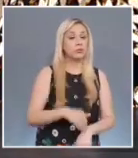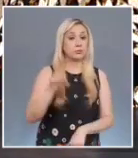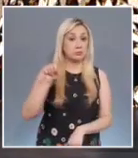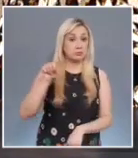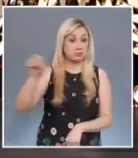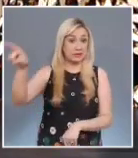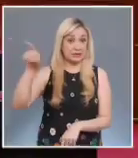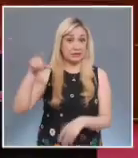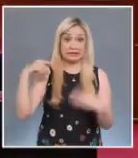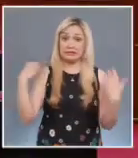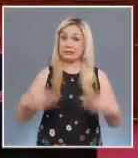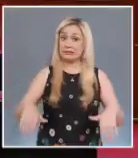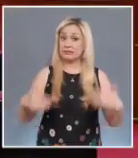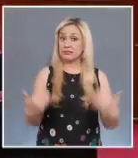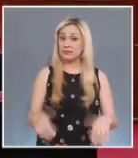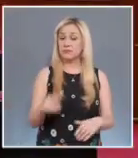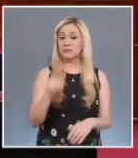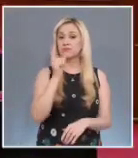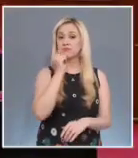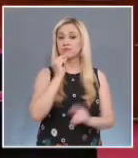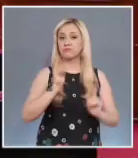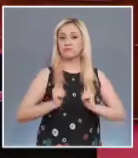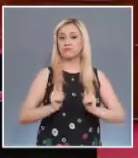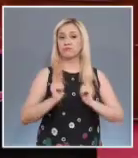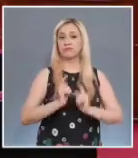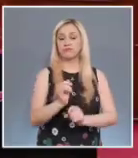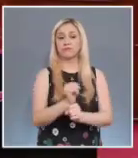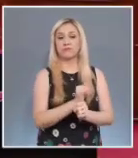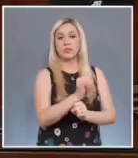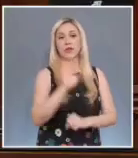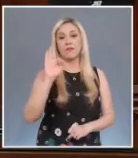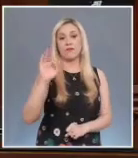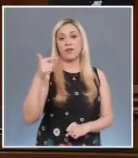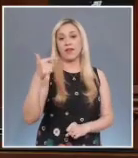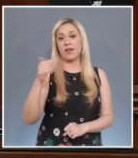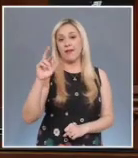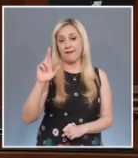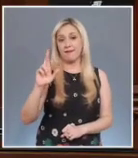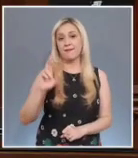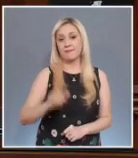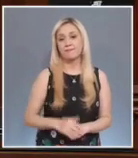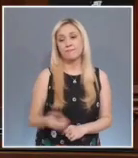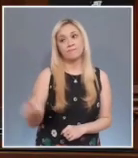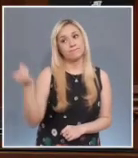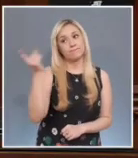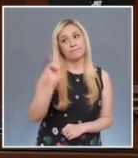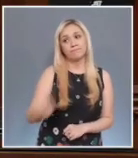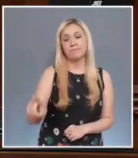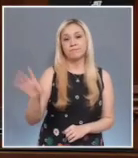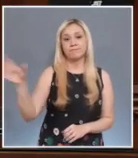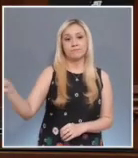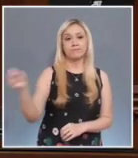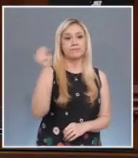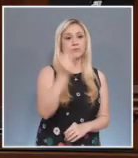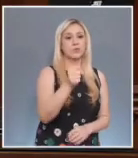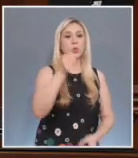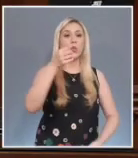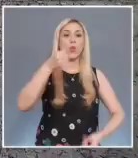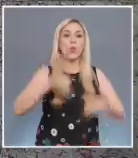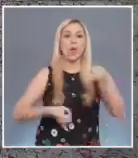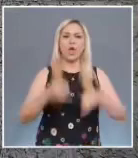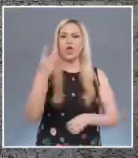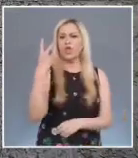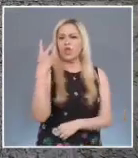República. La Suprema Corte de Justicia ordenó la consignación ante juez de distrito de 2 servidores públicos